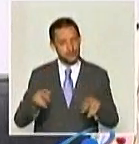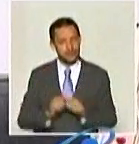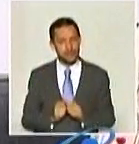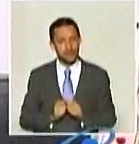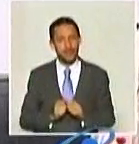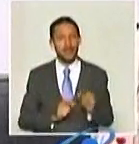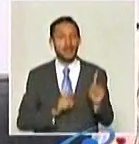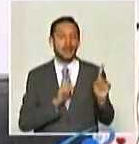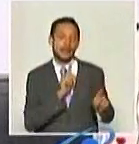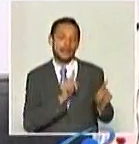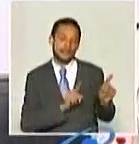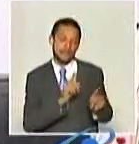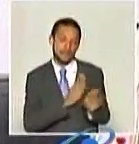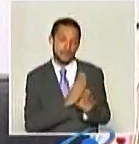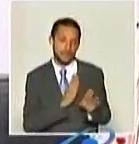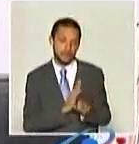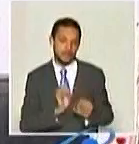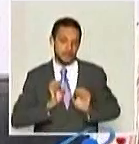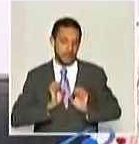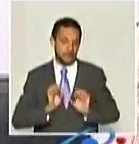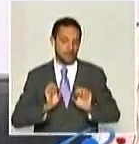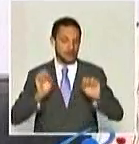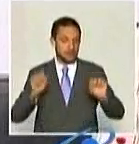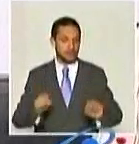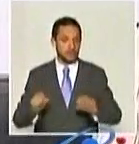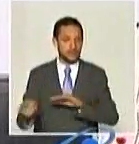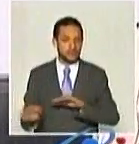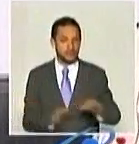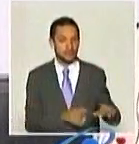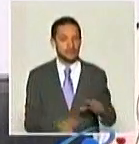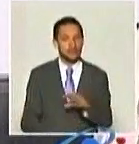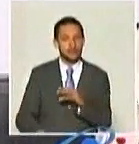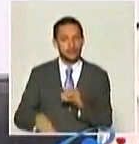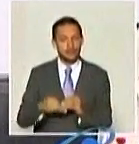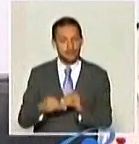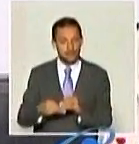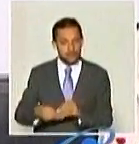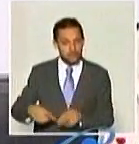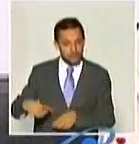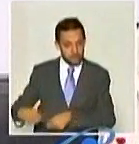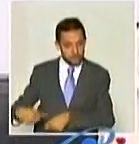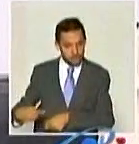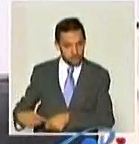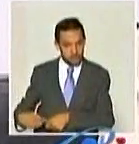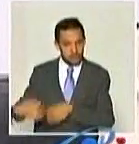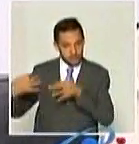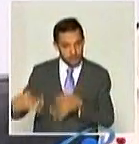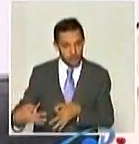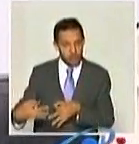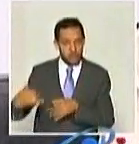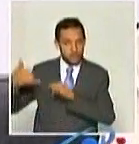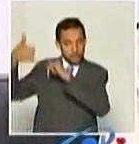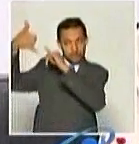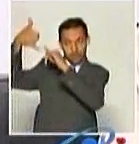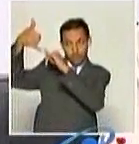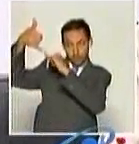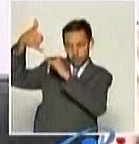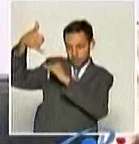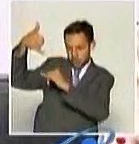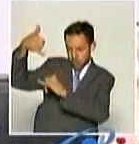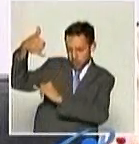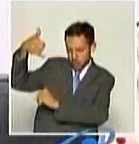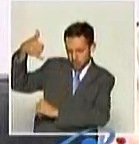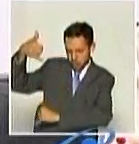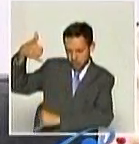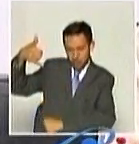modulación del sistema inmunológico. Se utiliza también por vía rectal, se coloca una sonda de Nelaton por vía rectal y